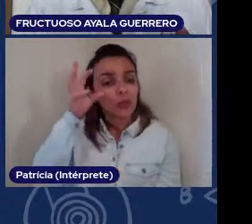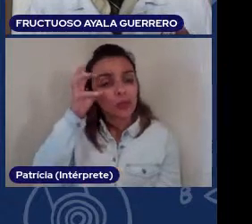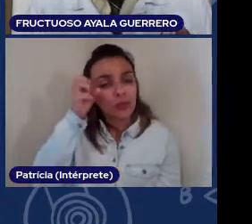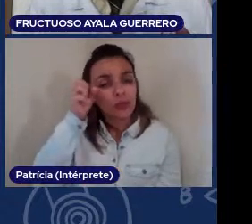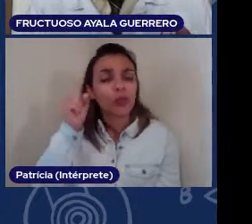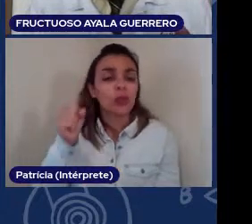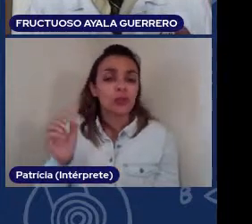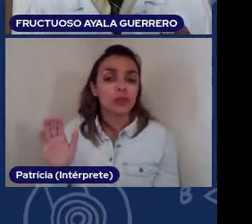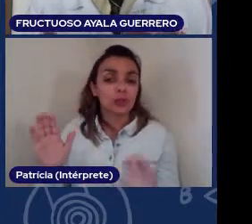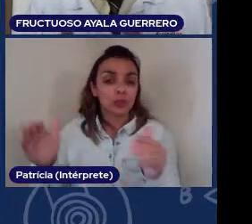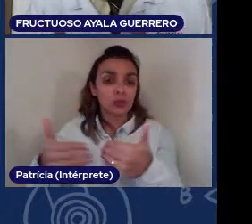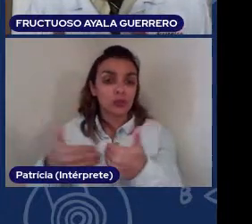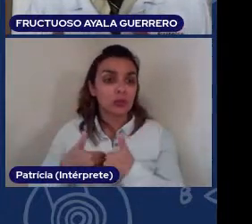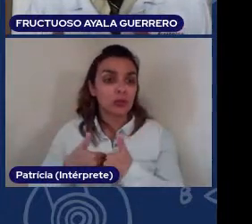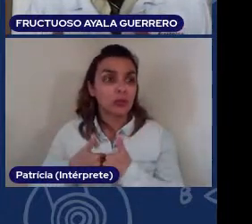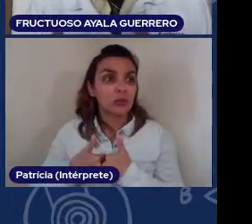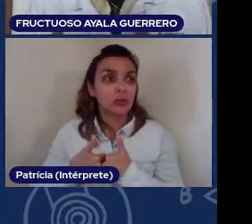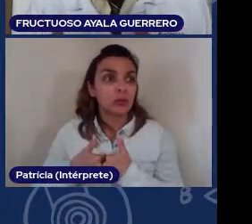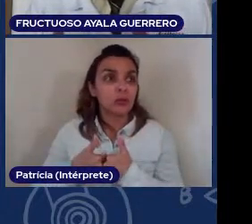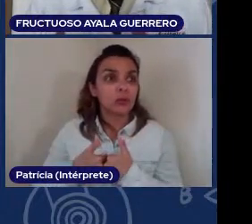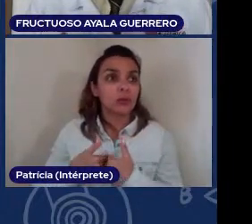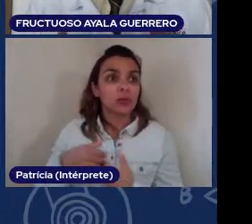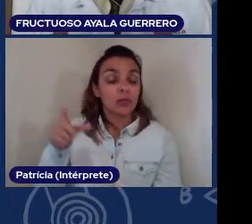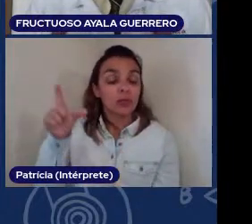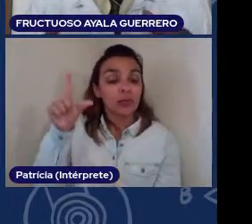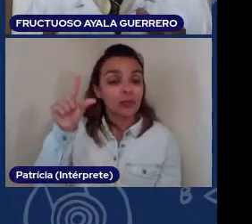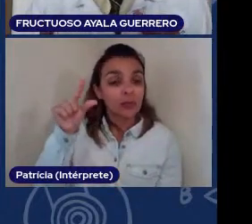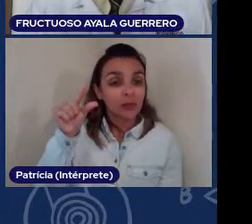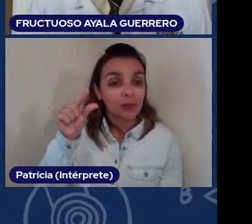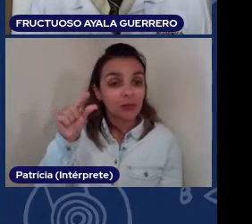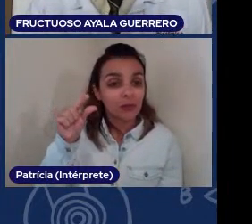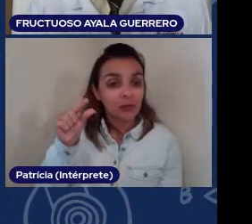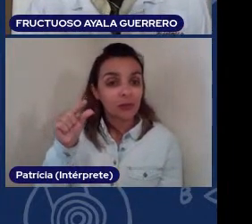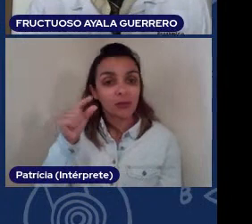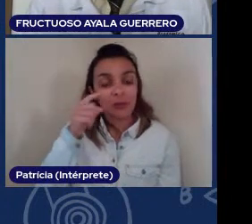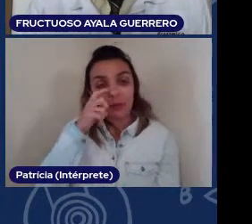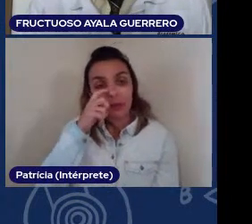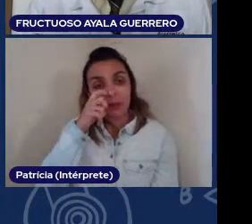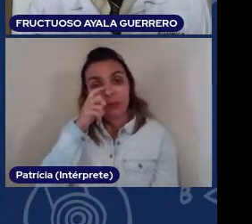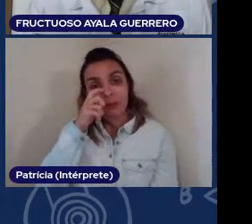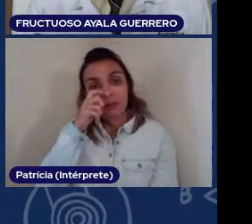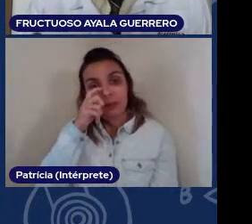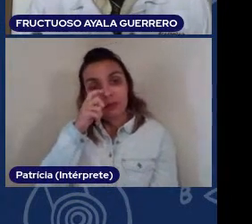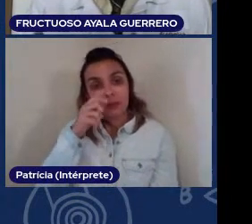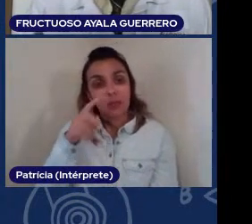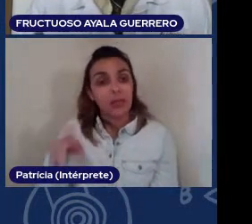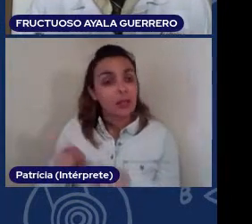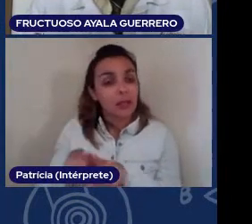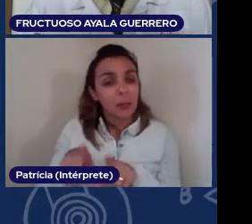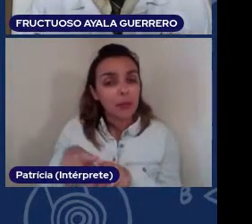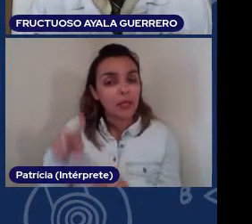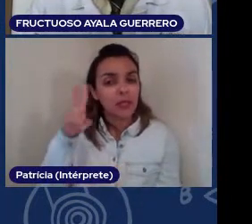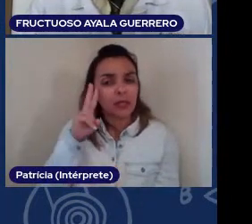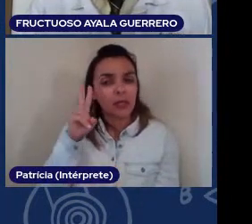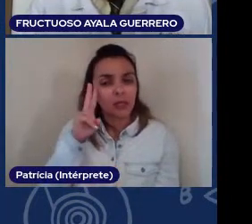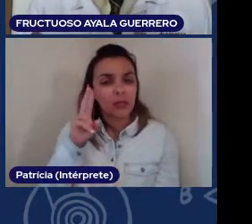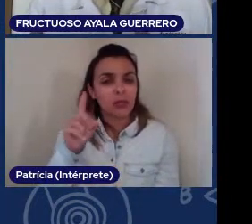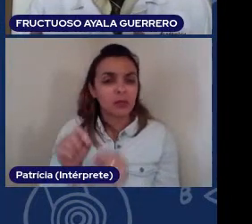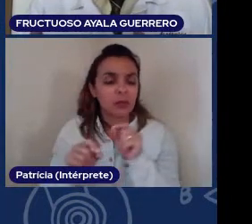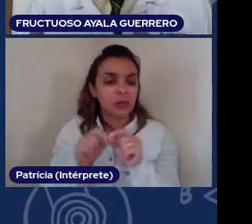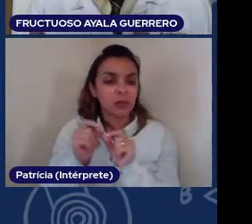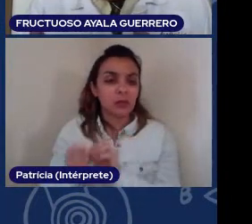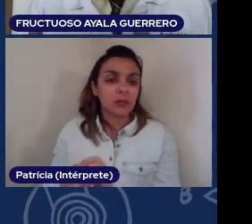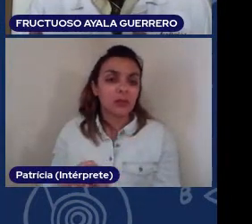autistas dura menos, tiene menos eventos y además son menos fantasiosos,